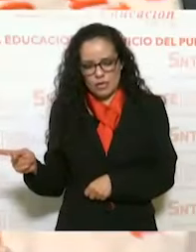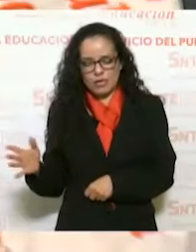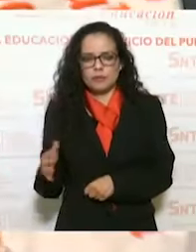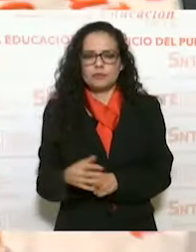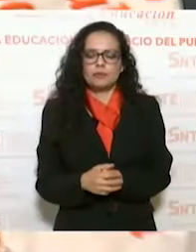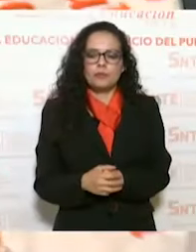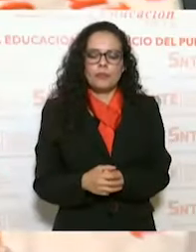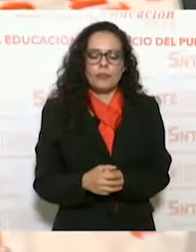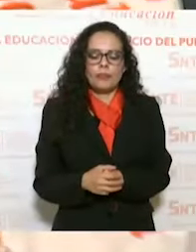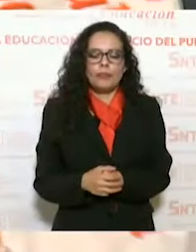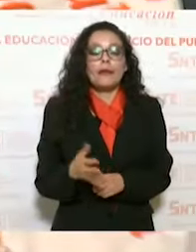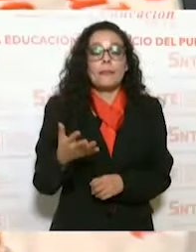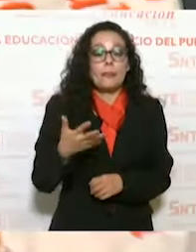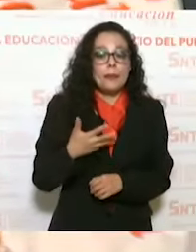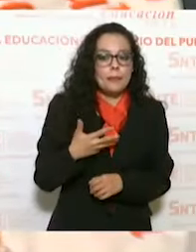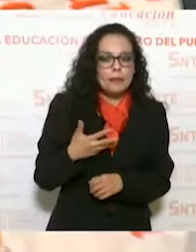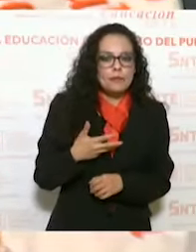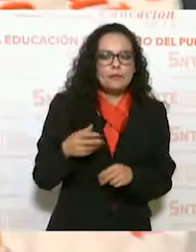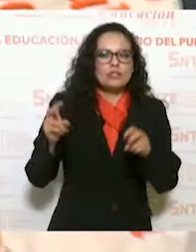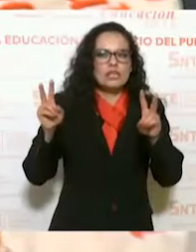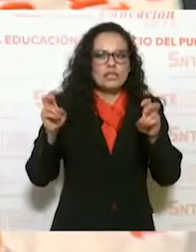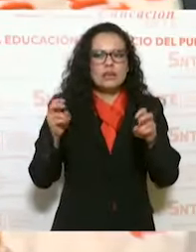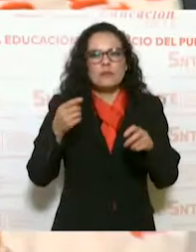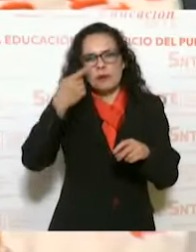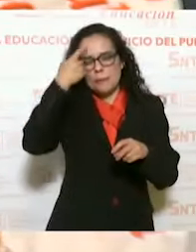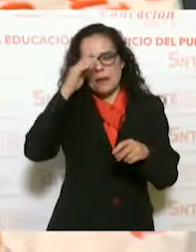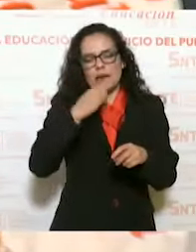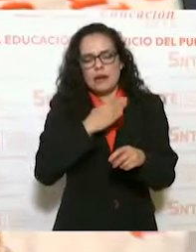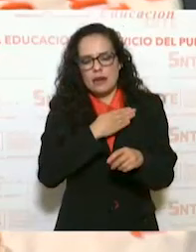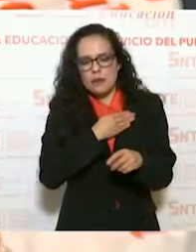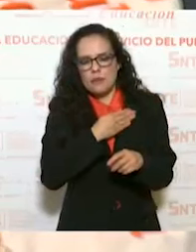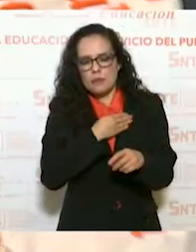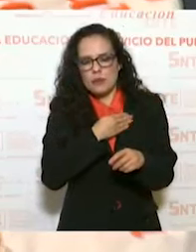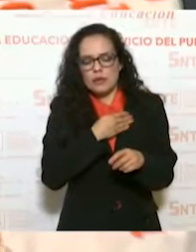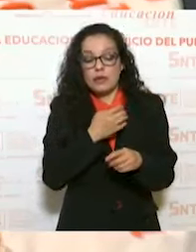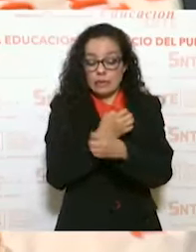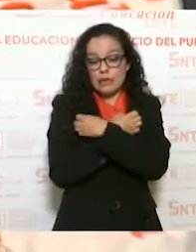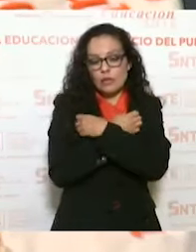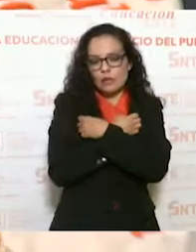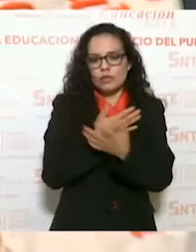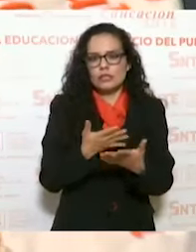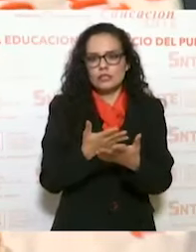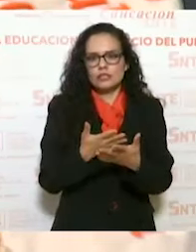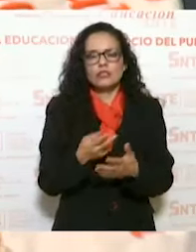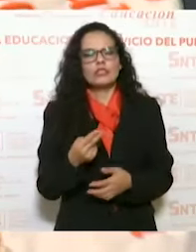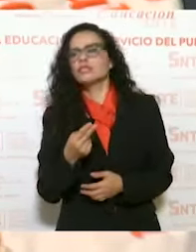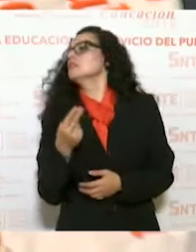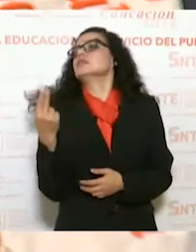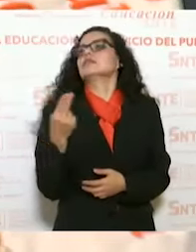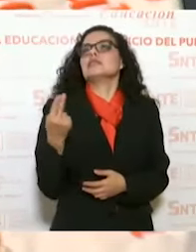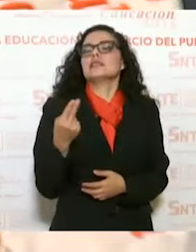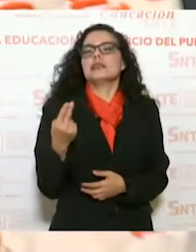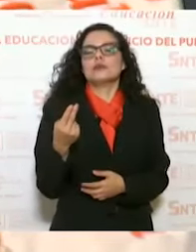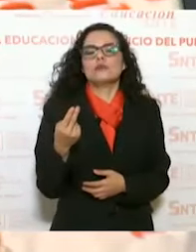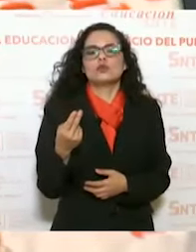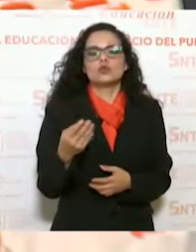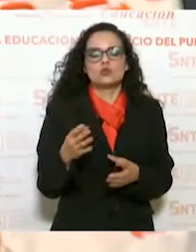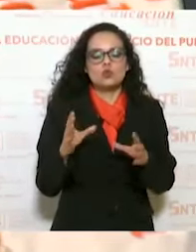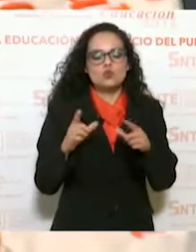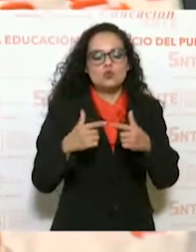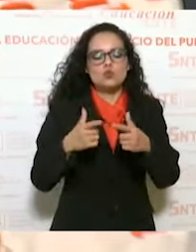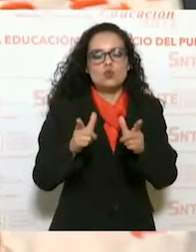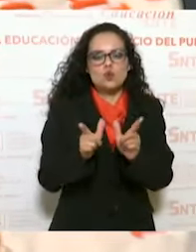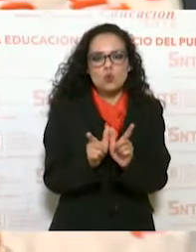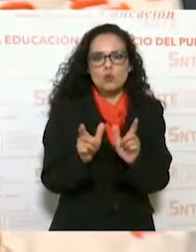Campaign Go Public Fund Education offers an opportunity to join forces as a movement and rally